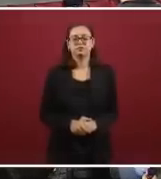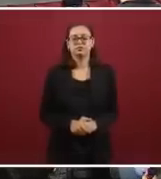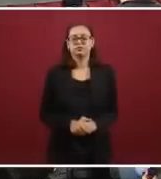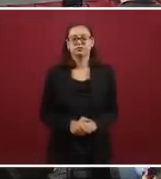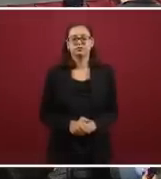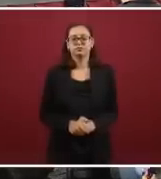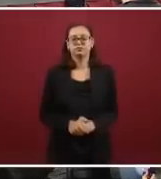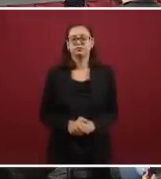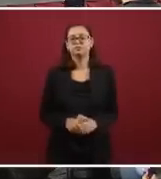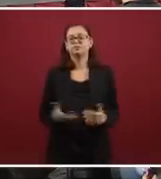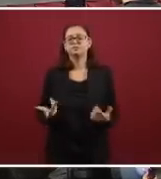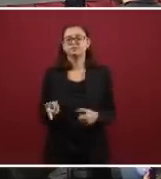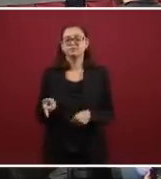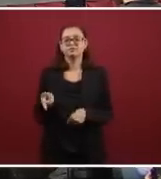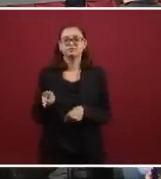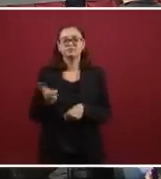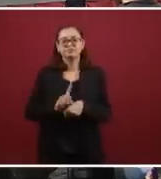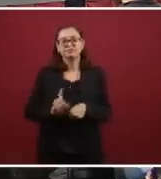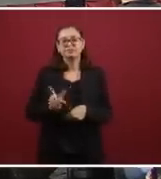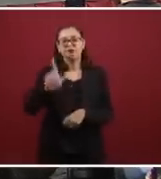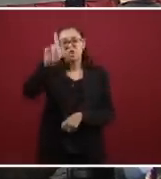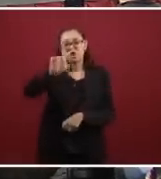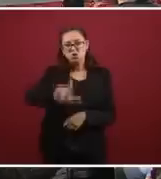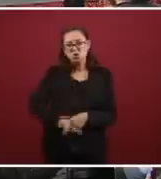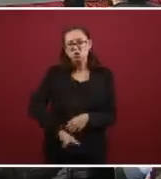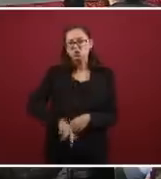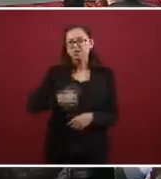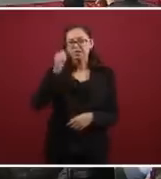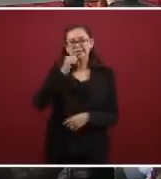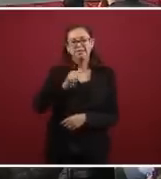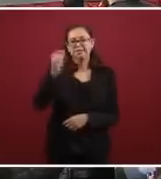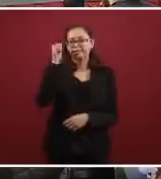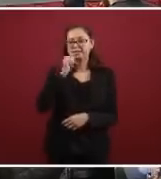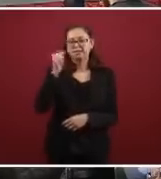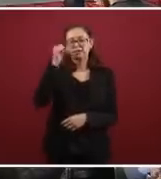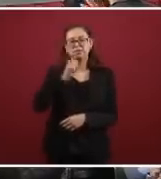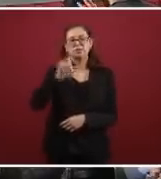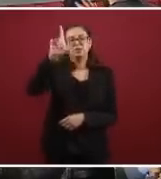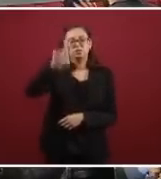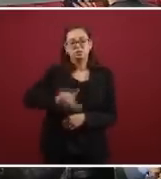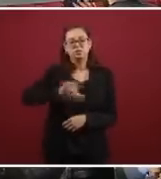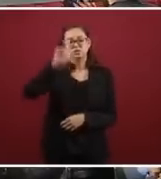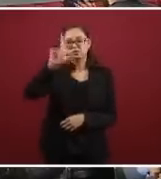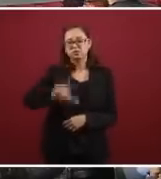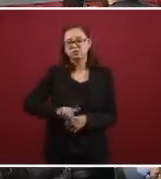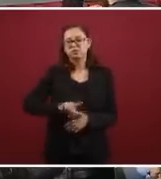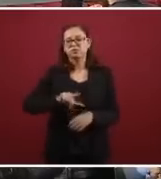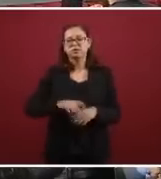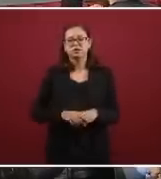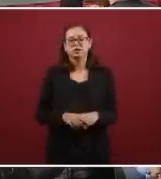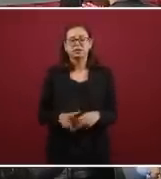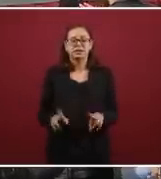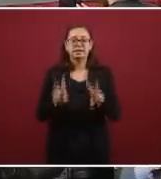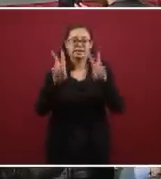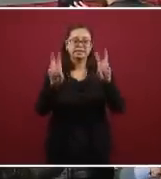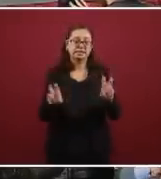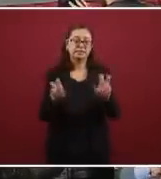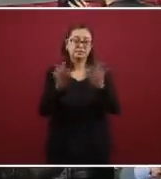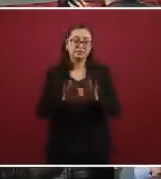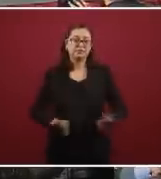Pues como todos los lunes, porque es muy importante, tiene que ver con la